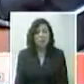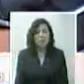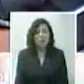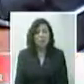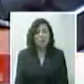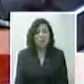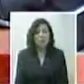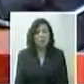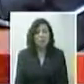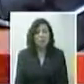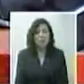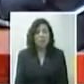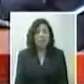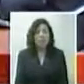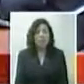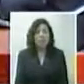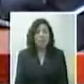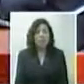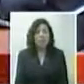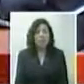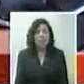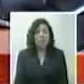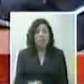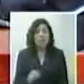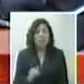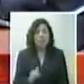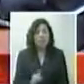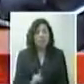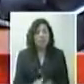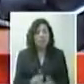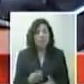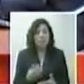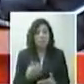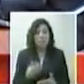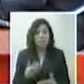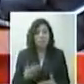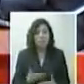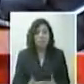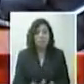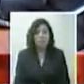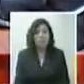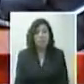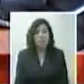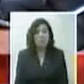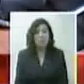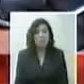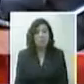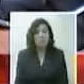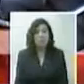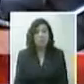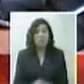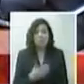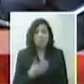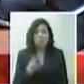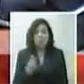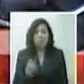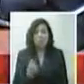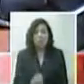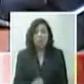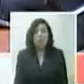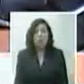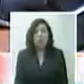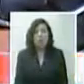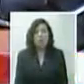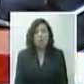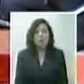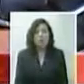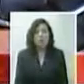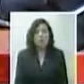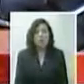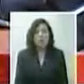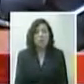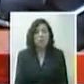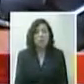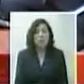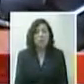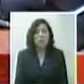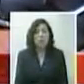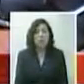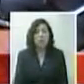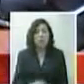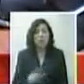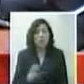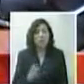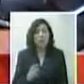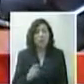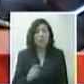parte la anécdota es que cayó tan en gracia y causó tanta impresión esta señora por su habilidad que literalmente los ejecutivos de